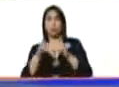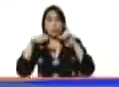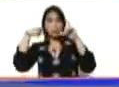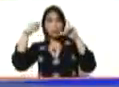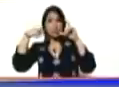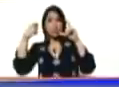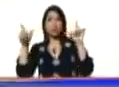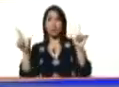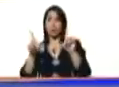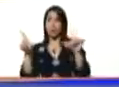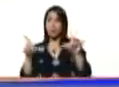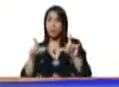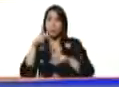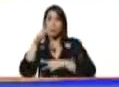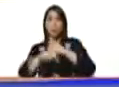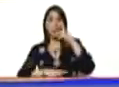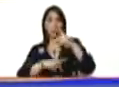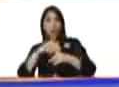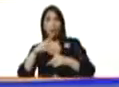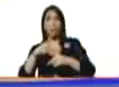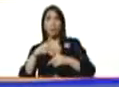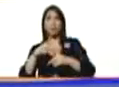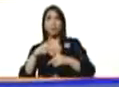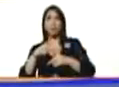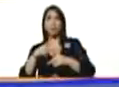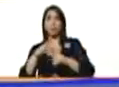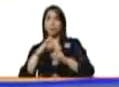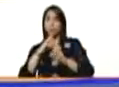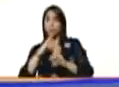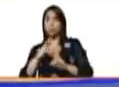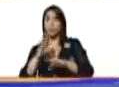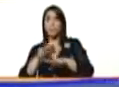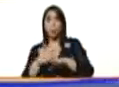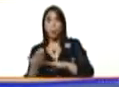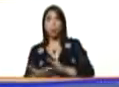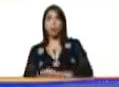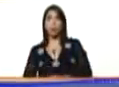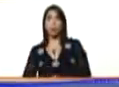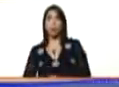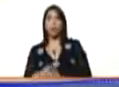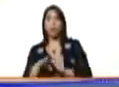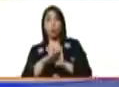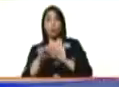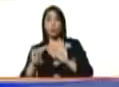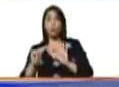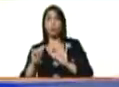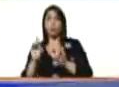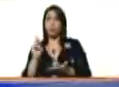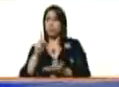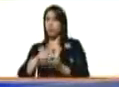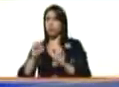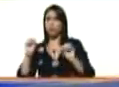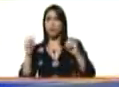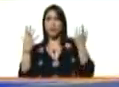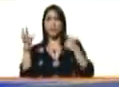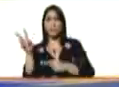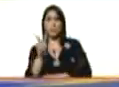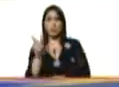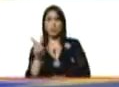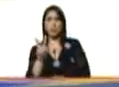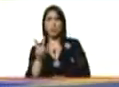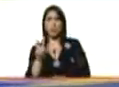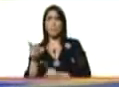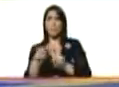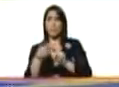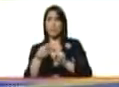en programas, reportajes, porque esta constituyente llegó para salvar a Venezuela. En primer